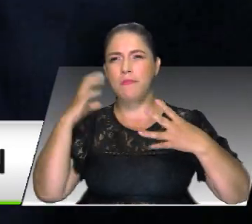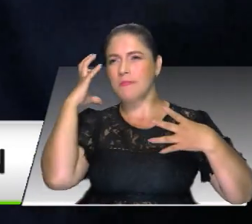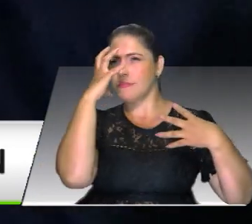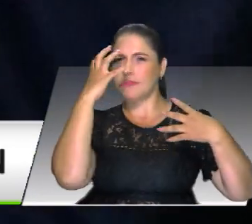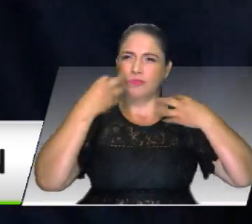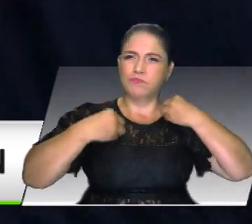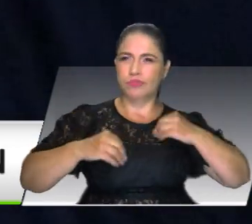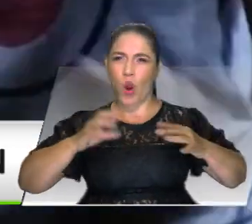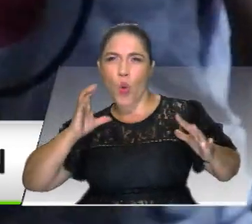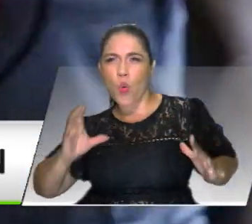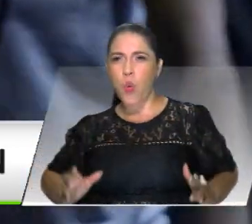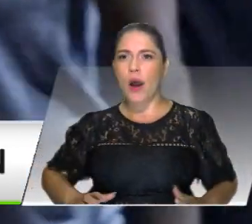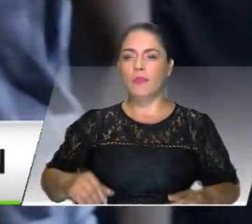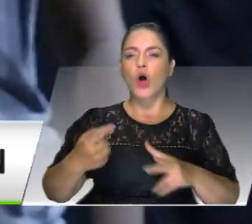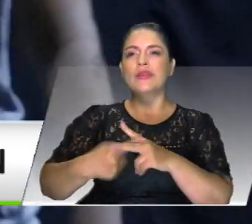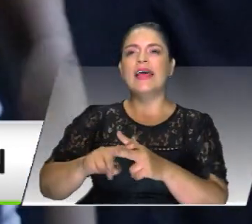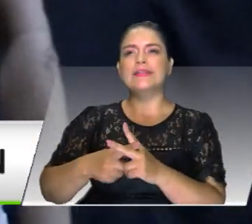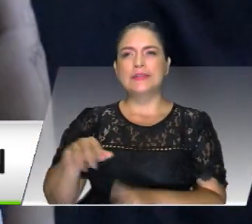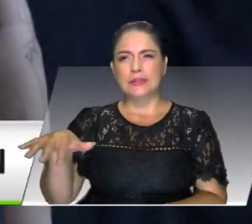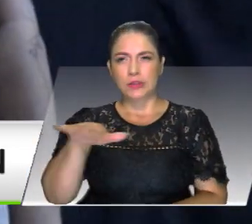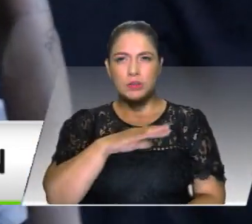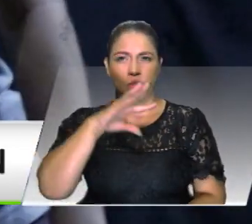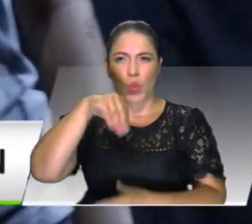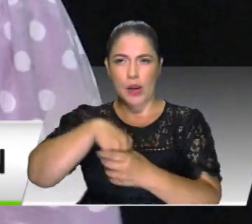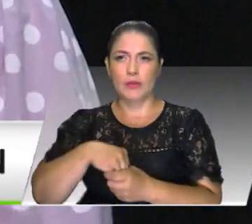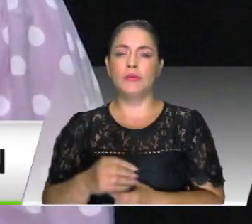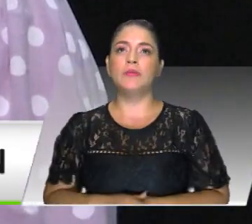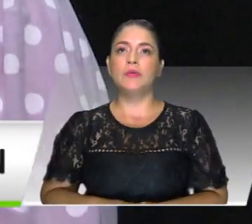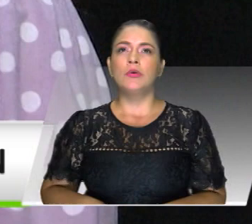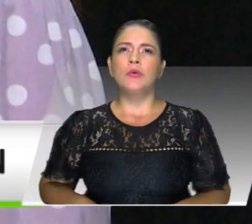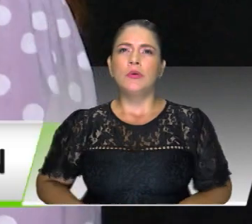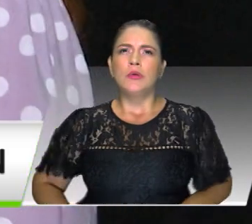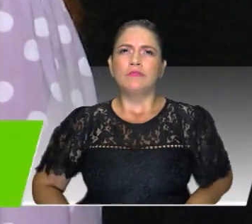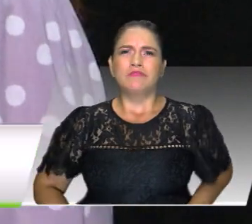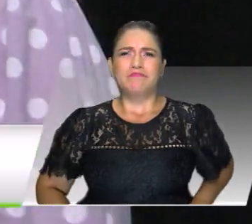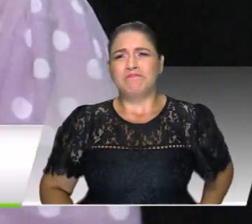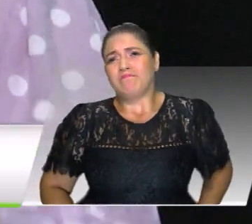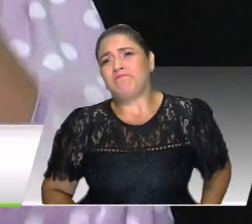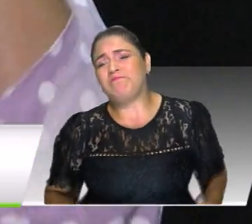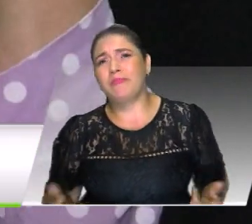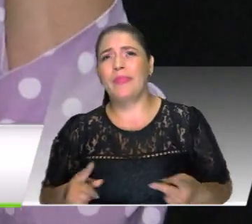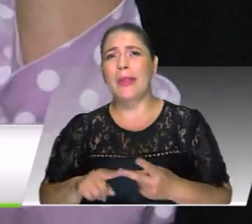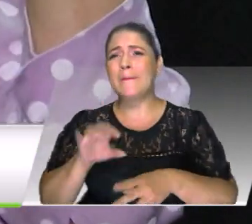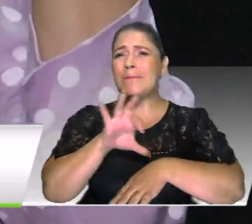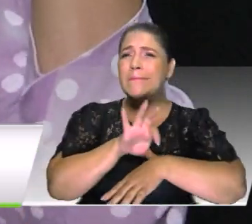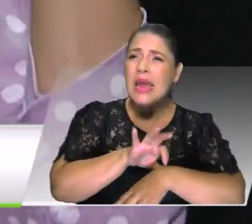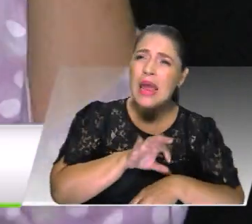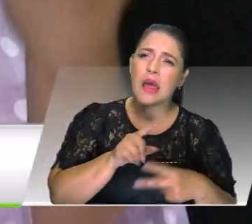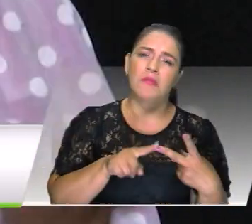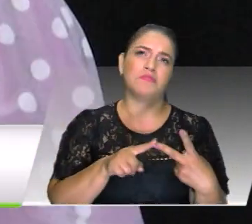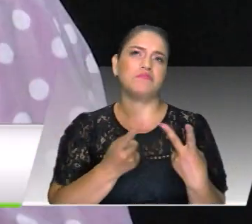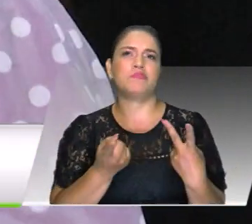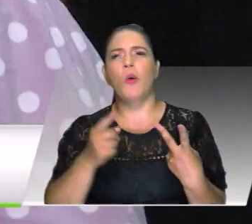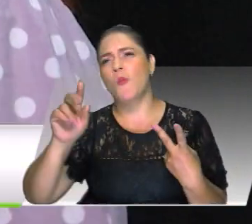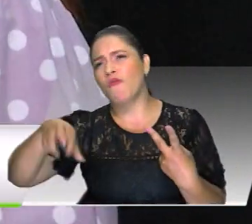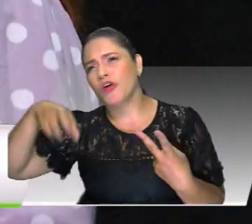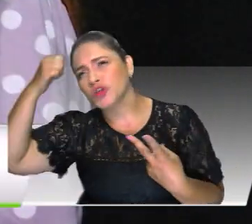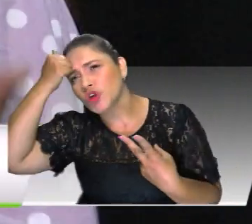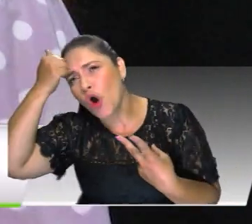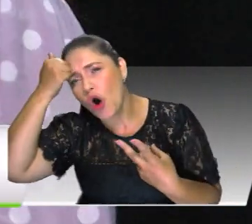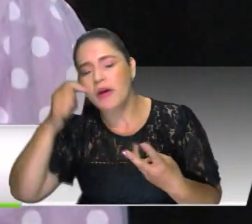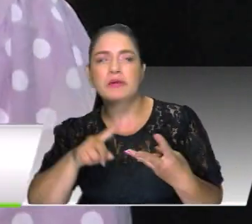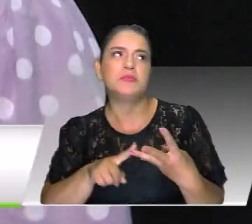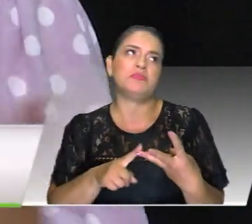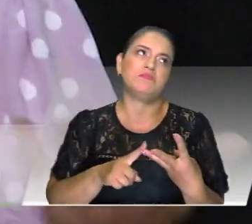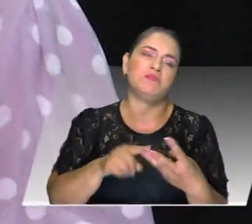son algunos talleres que hacen parte de la escuela. Vienen muchos perfiles, vienen médicos, vienen profesores,